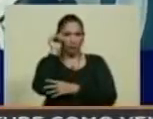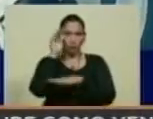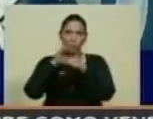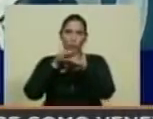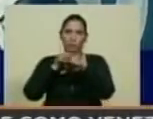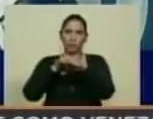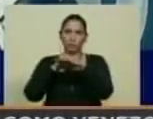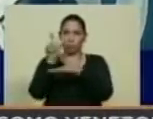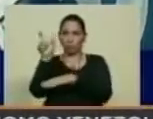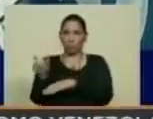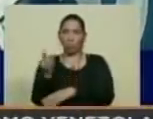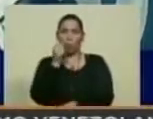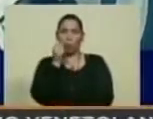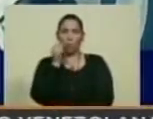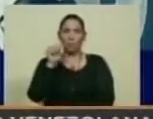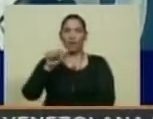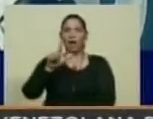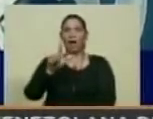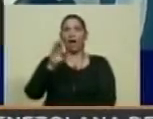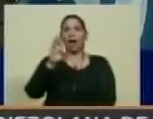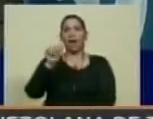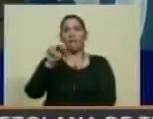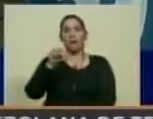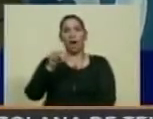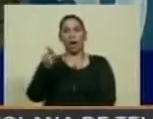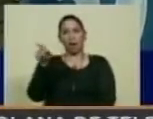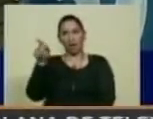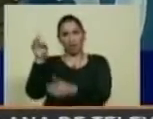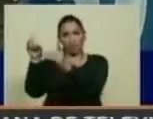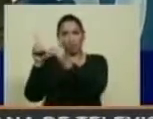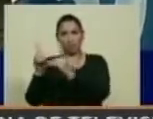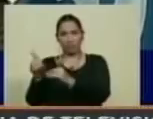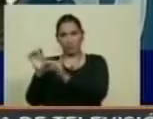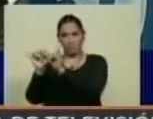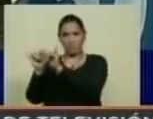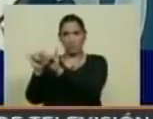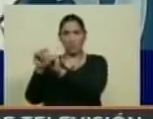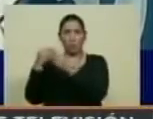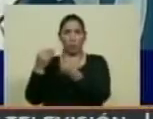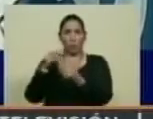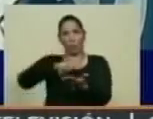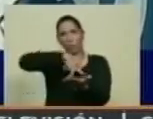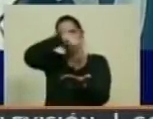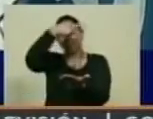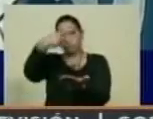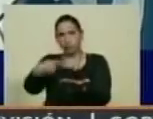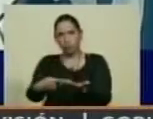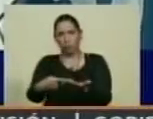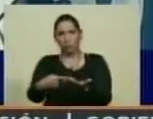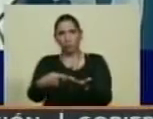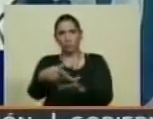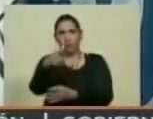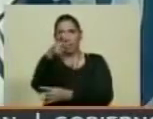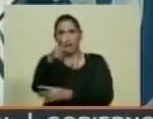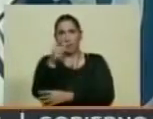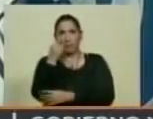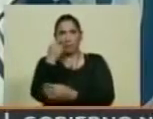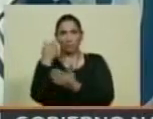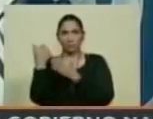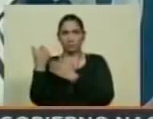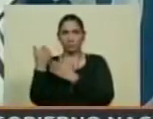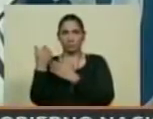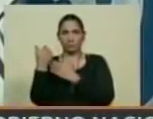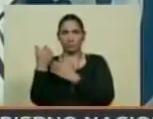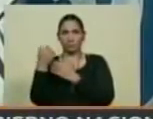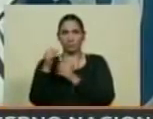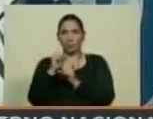él se lanza al vacío. Y vean, se acercan las cámaras, el impacto que causa